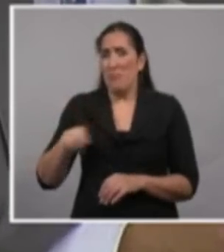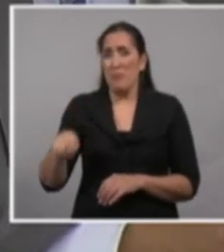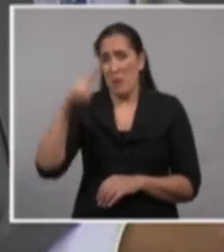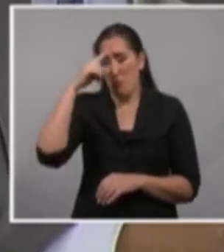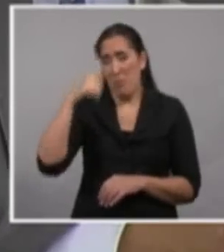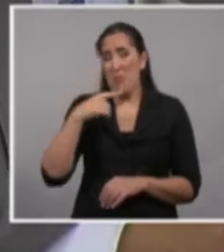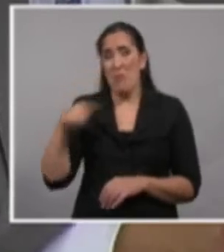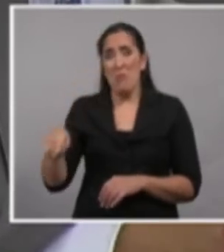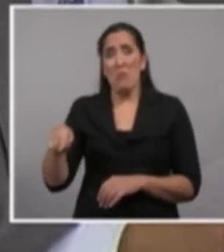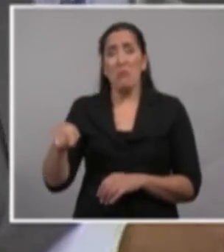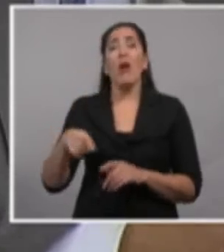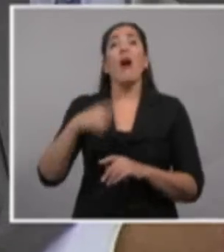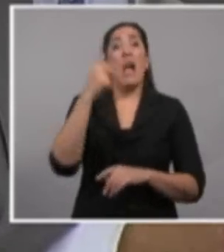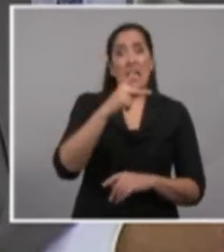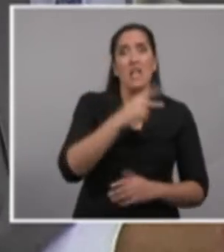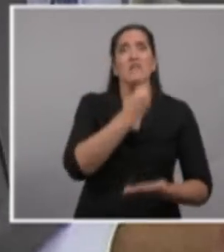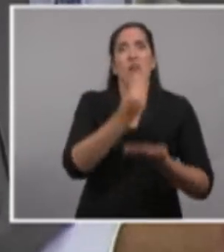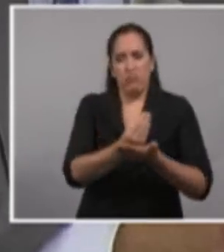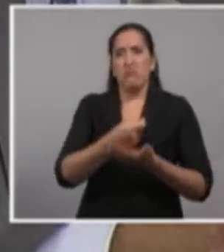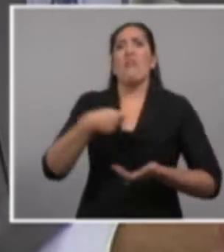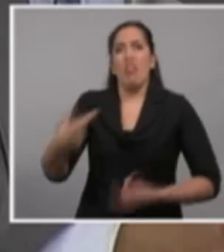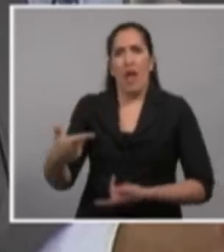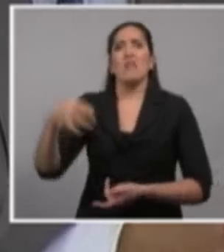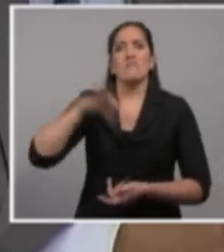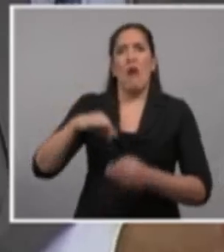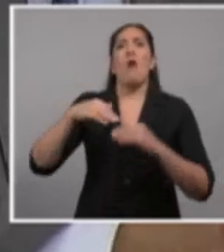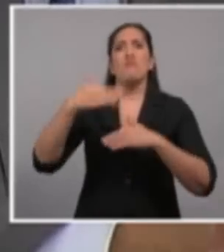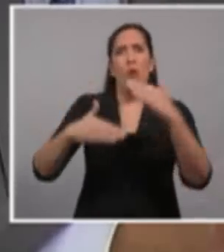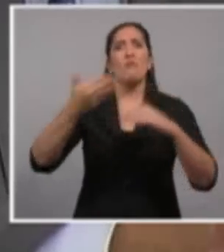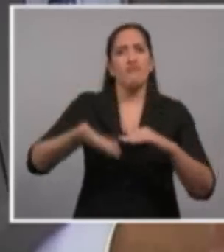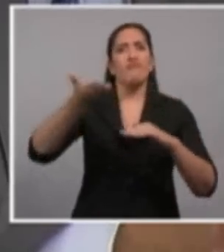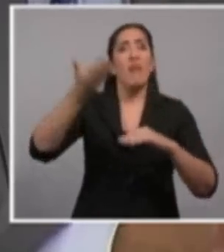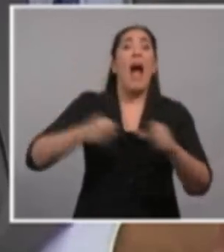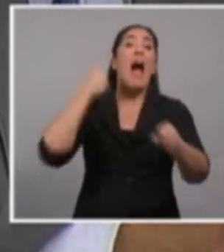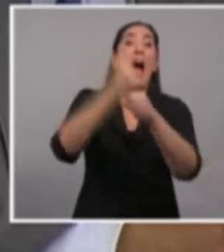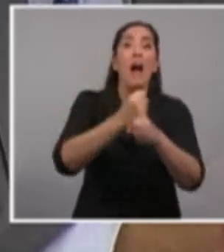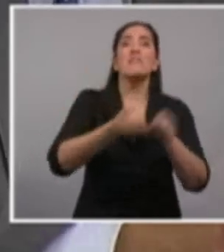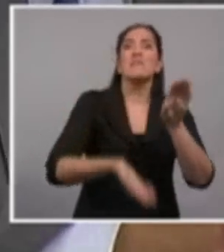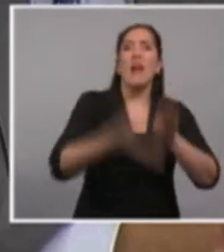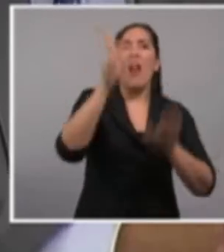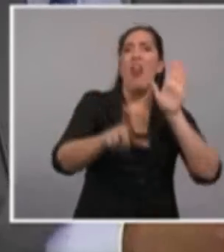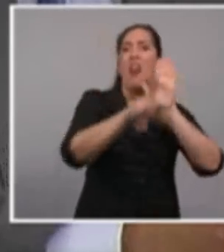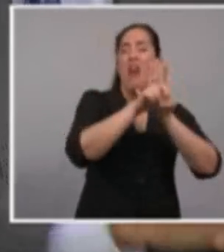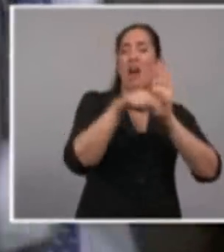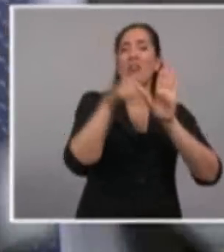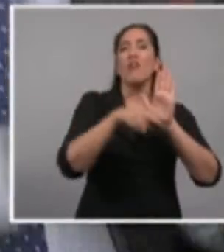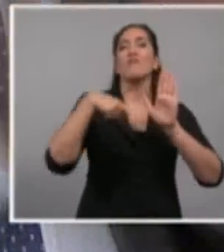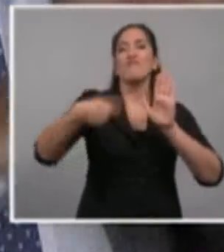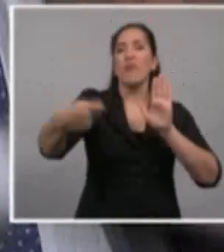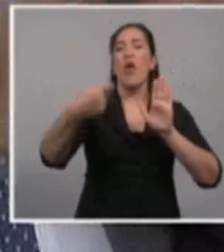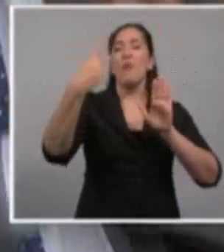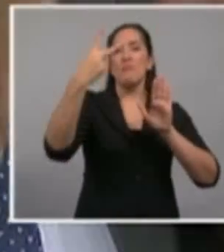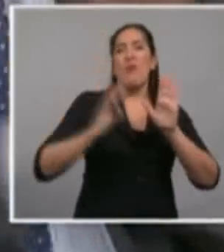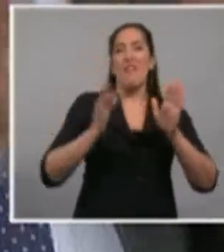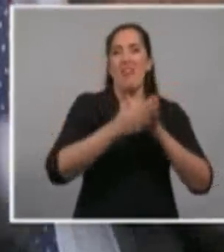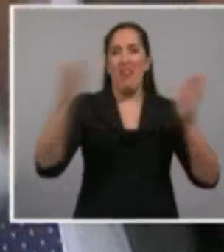Kirchner, quien dio cualquier cantidad de aumentos antes que consagráramos la ley de movilidad jubilatoria para que tuvieran